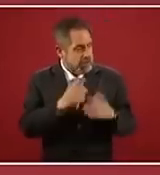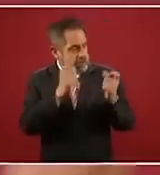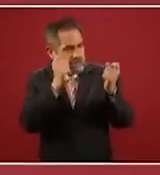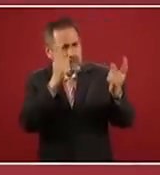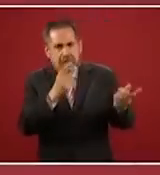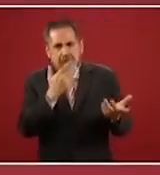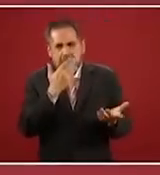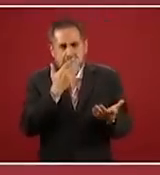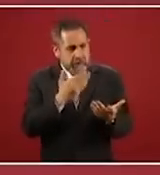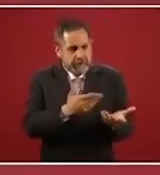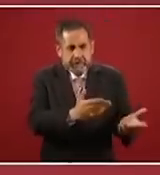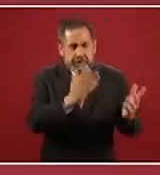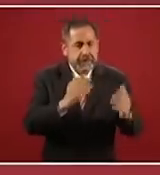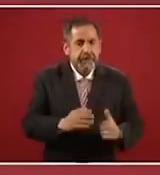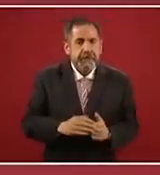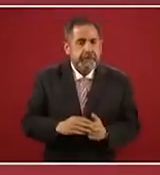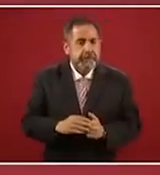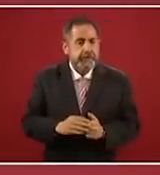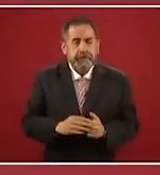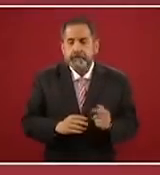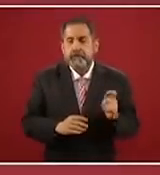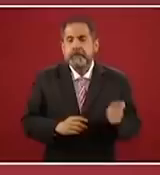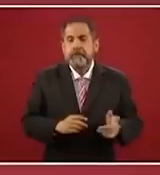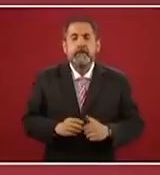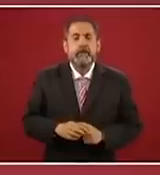pues tiene